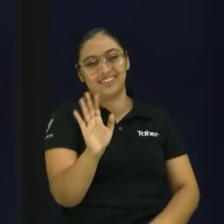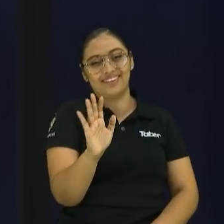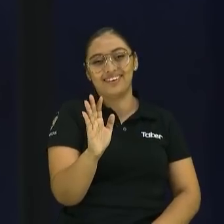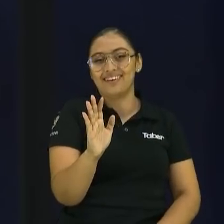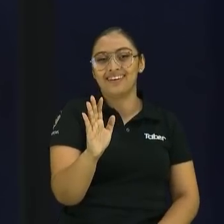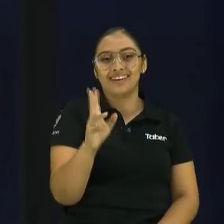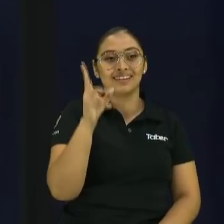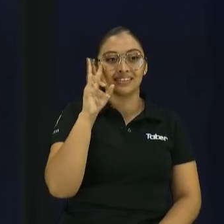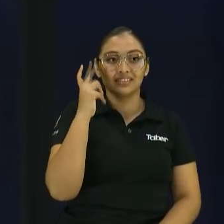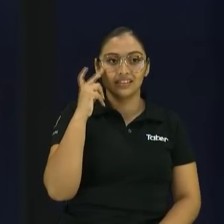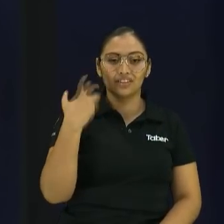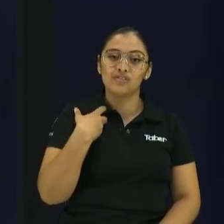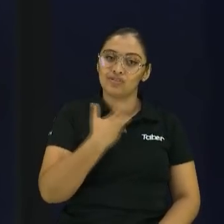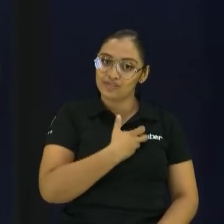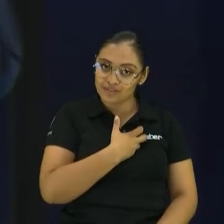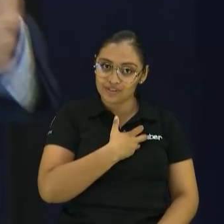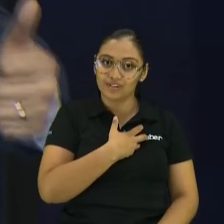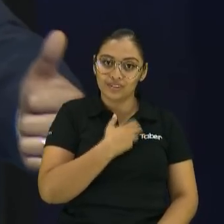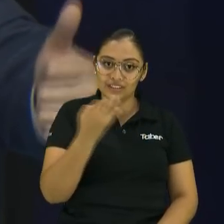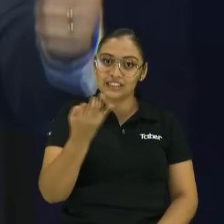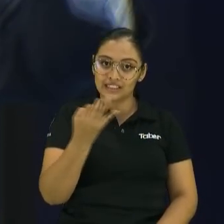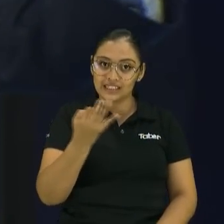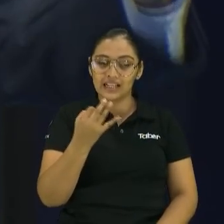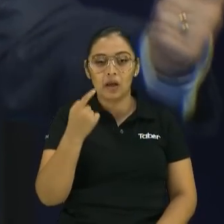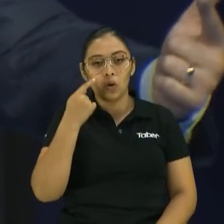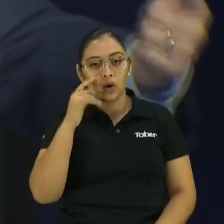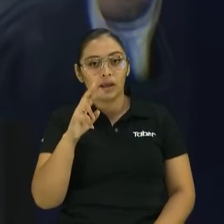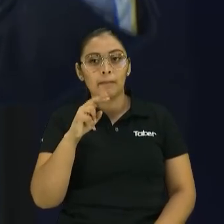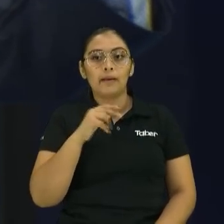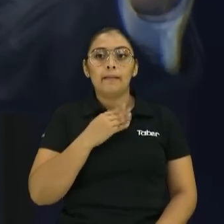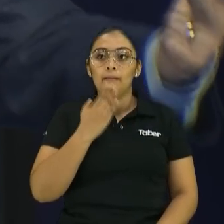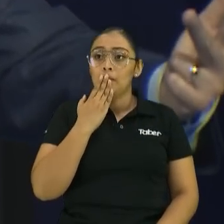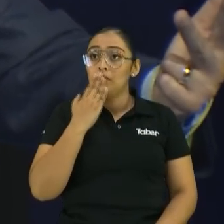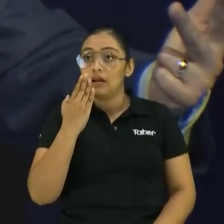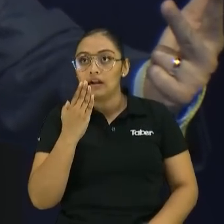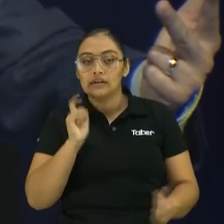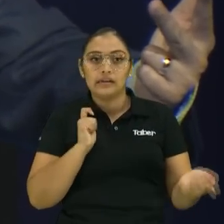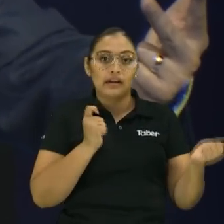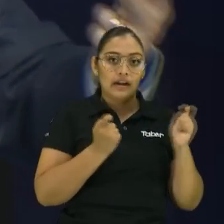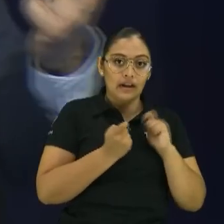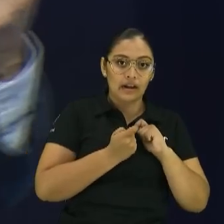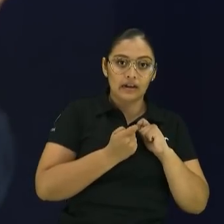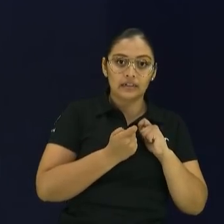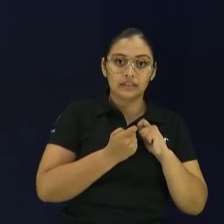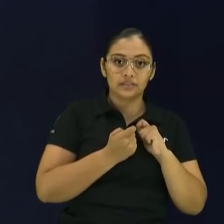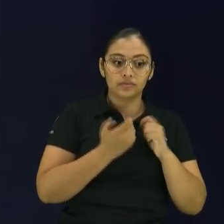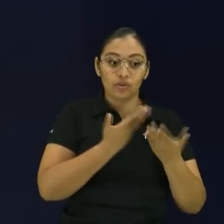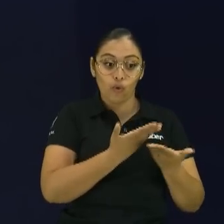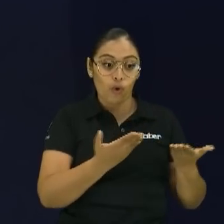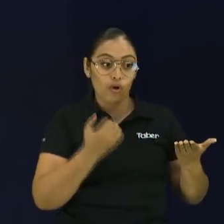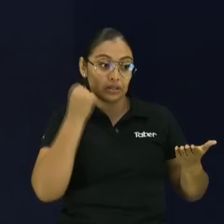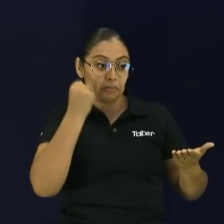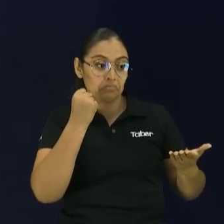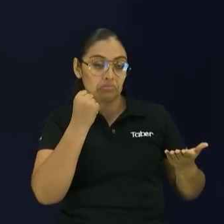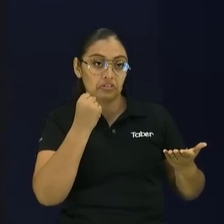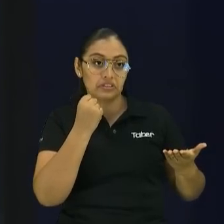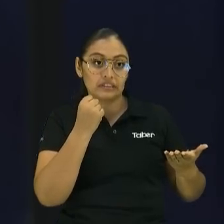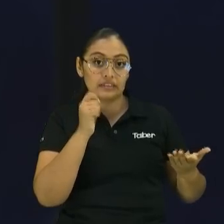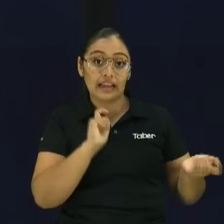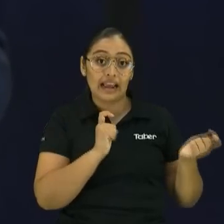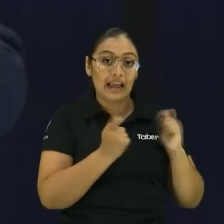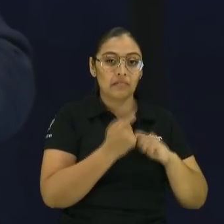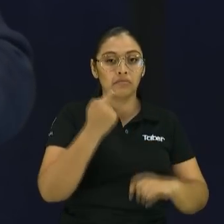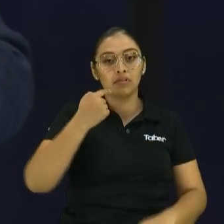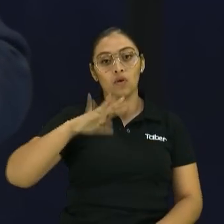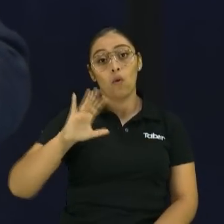ya tendrían que tener otro nivel hermano de vocabulario de pensamiento de prioridades Pero si tú tienes adicciones y caminas con